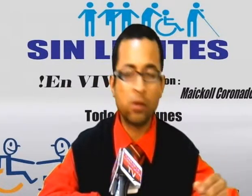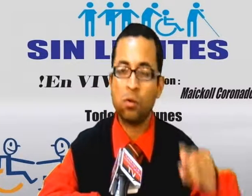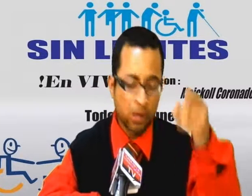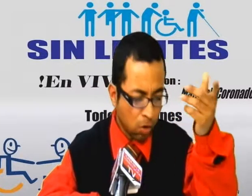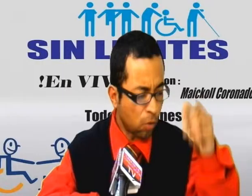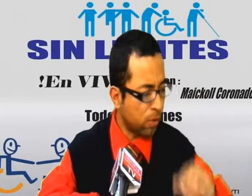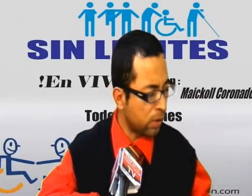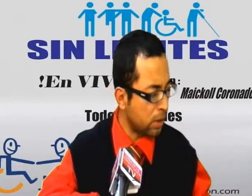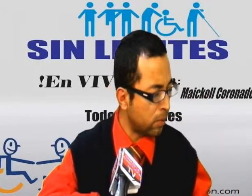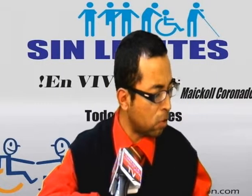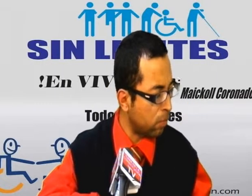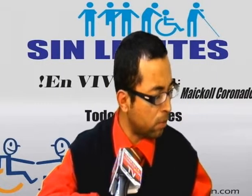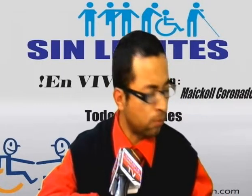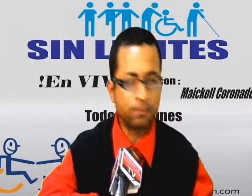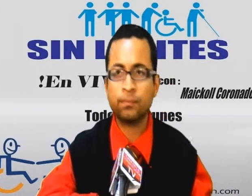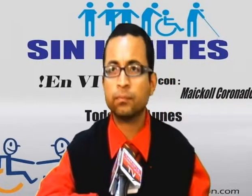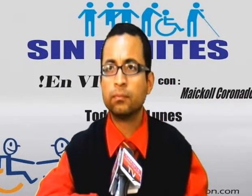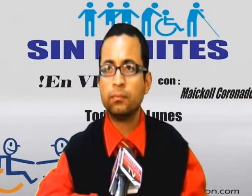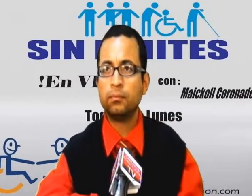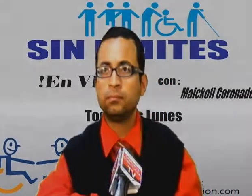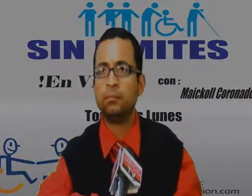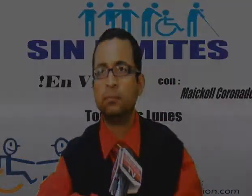discapacitado. Bueno, quiero que lo puedan ver este video, por favor.